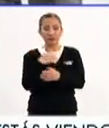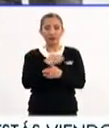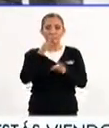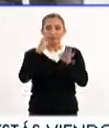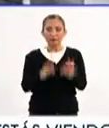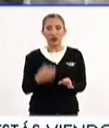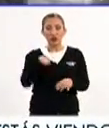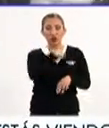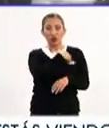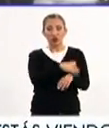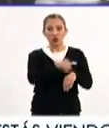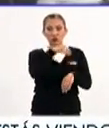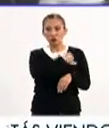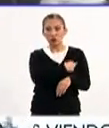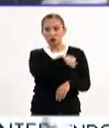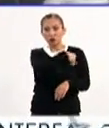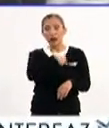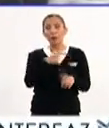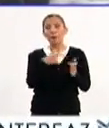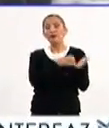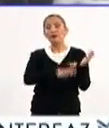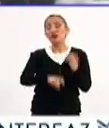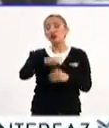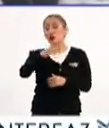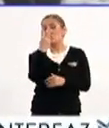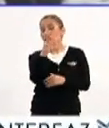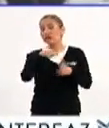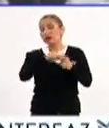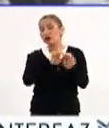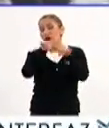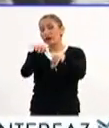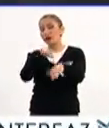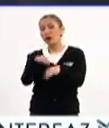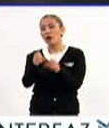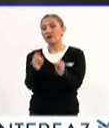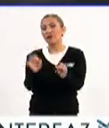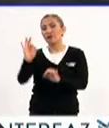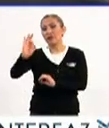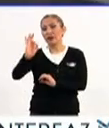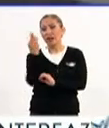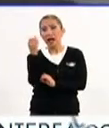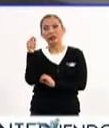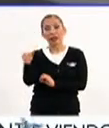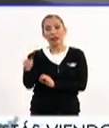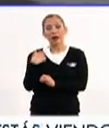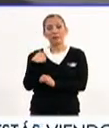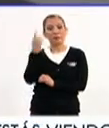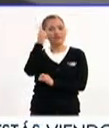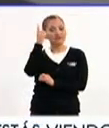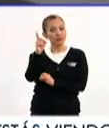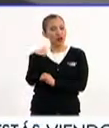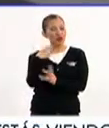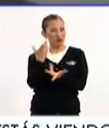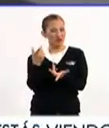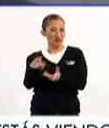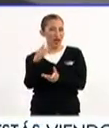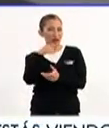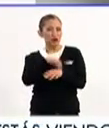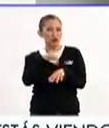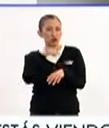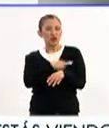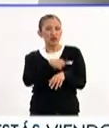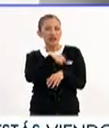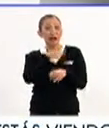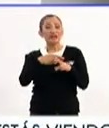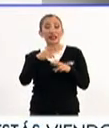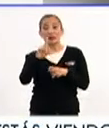nacionalidad suiza y para el año 1902 comenzó a trabajar en la Oficina Federal de la Propiedad Intelectual de Suiza hasta sus